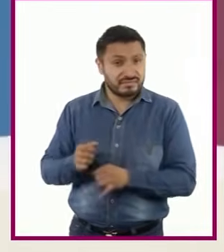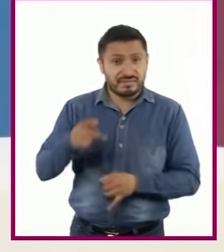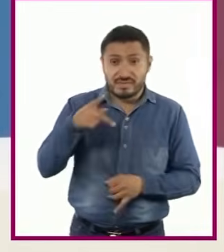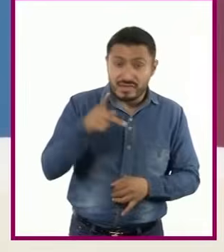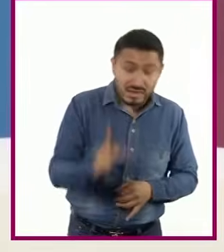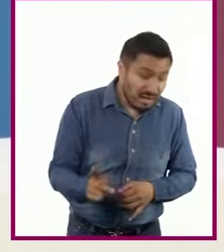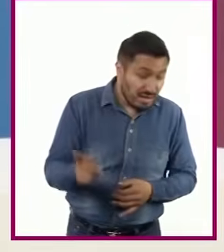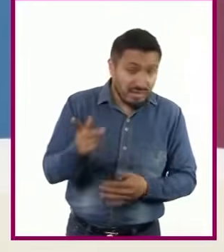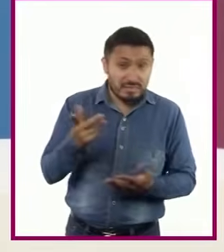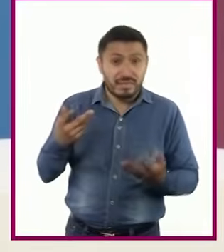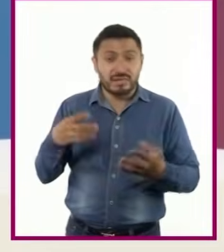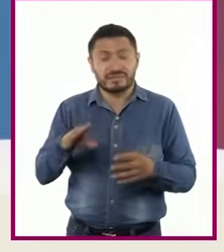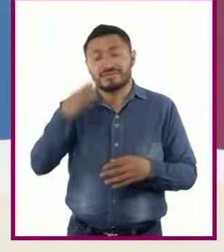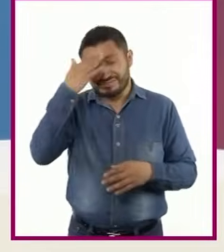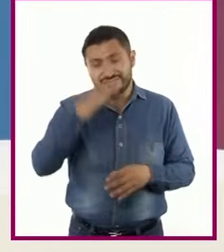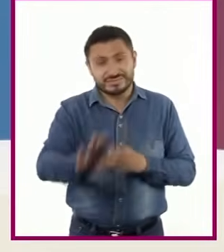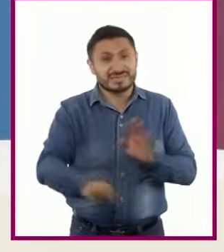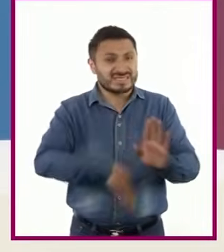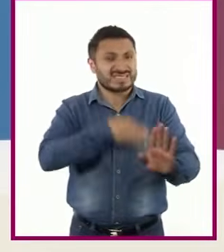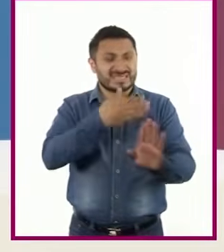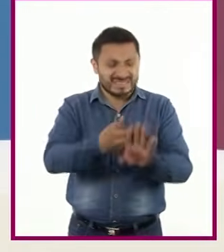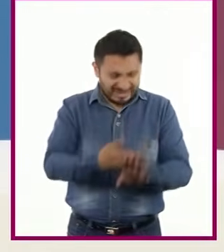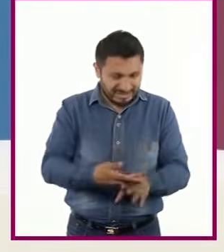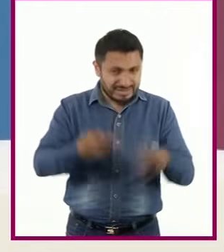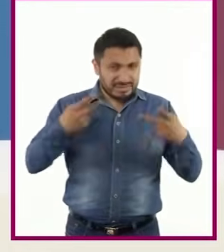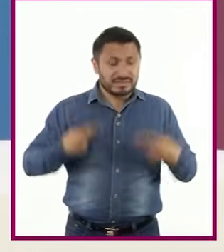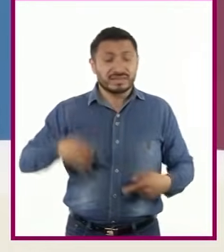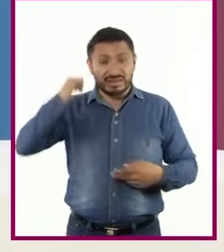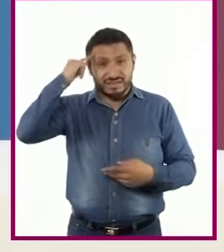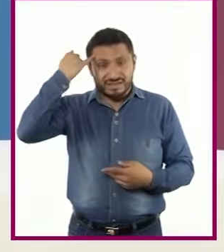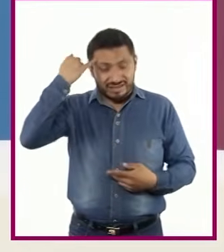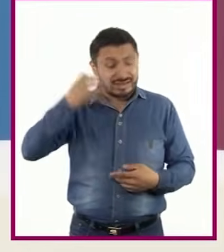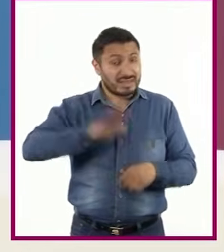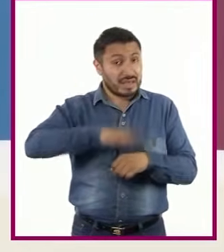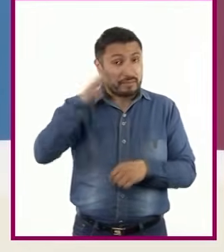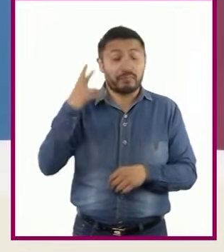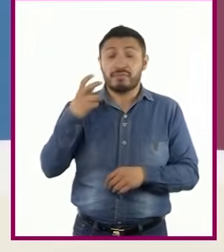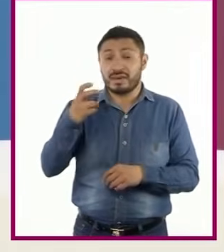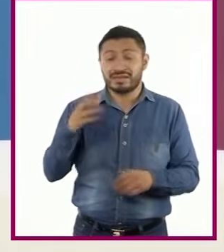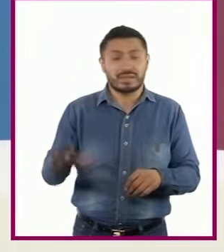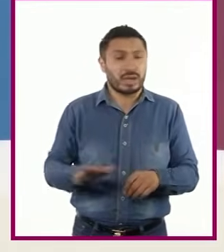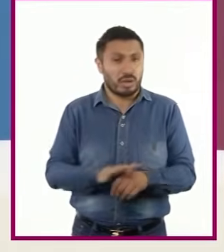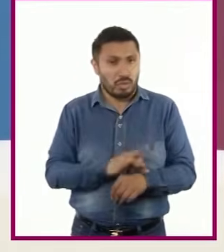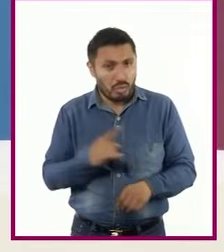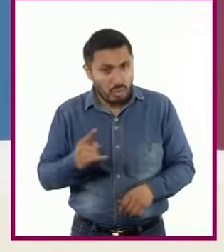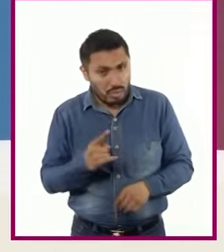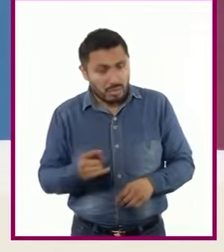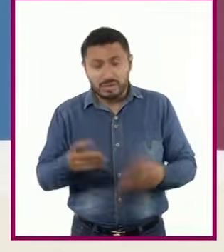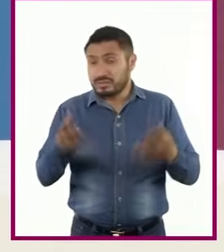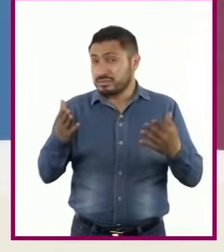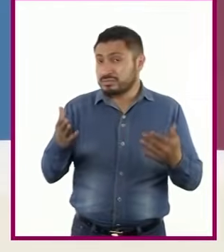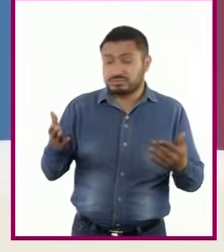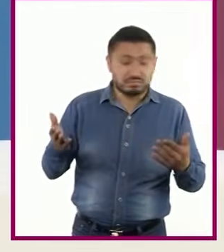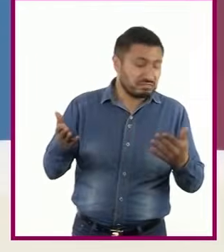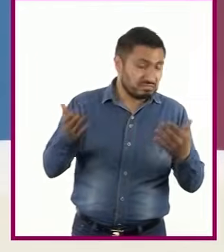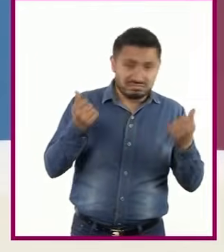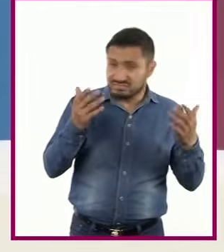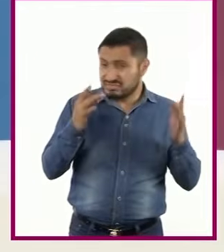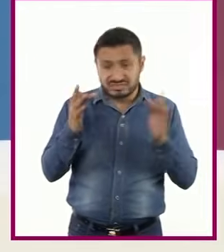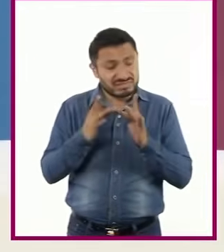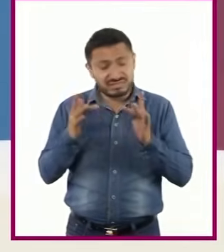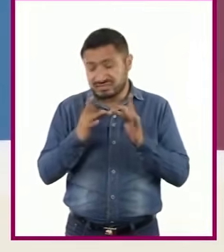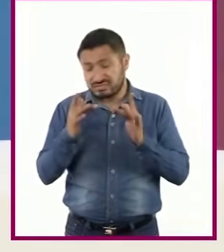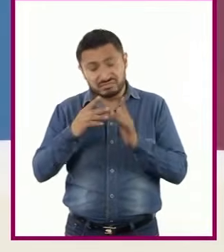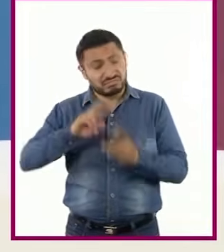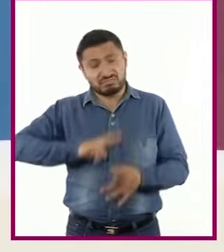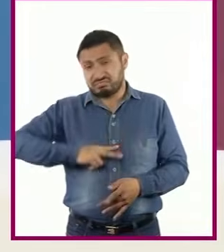que afectó principalmente a la población indígena, debido a que al no estar en contacto con el virus